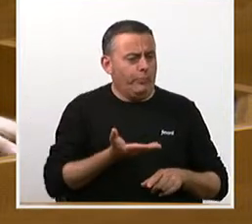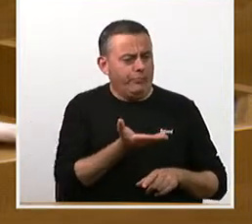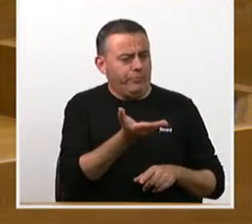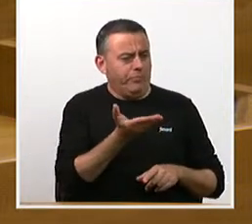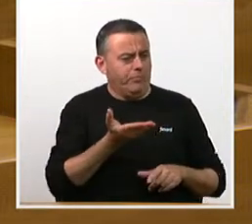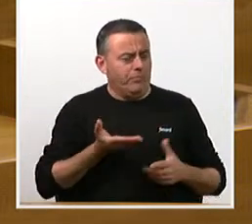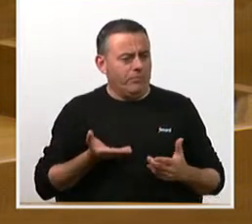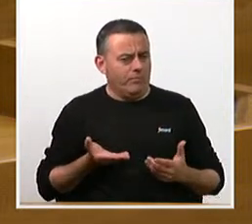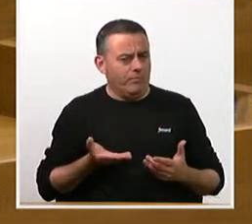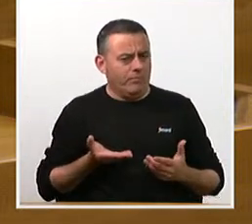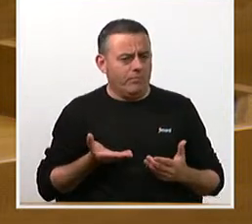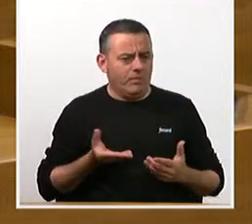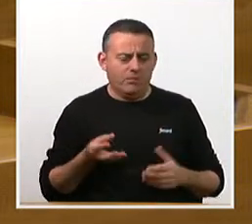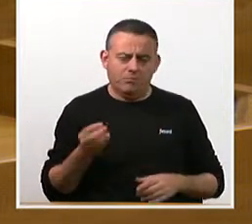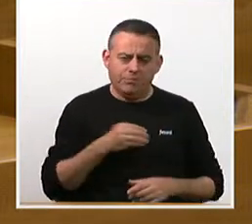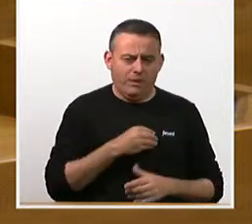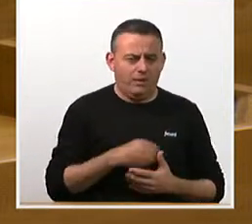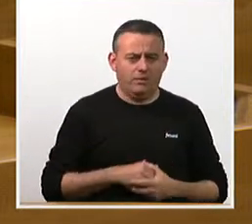noes